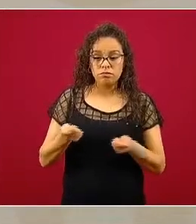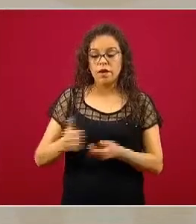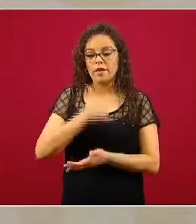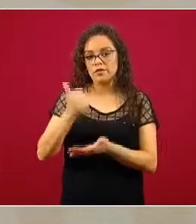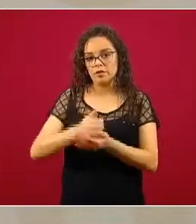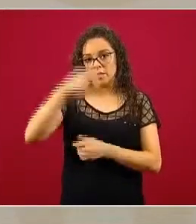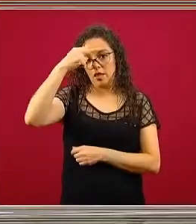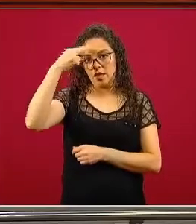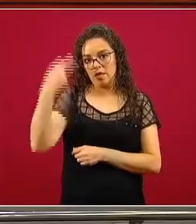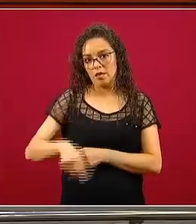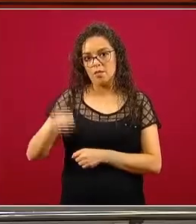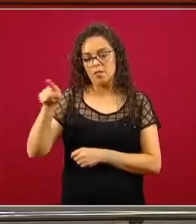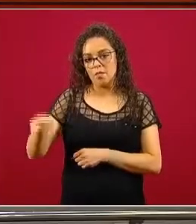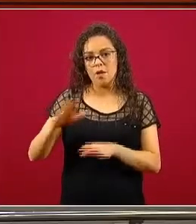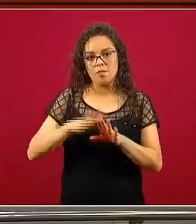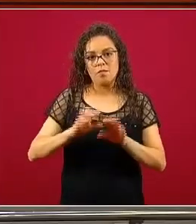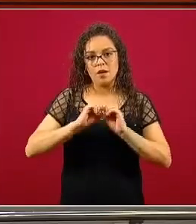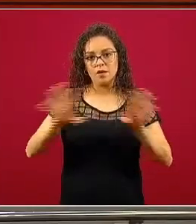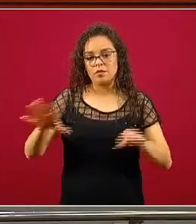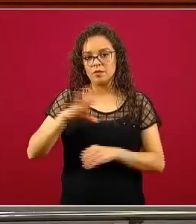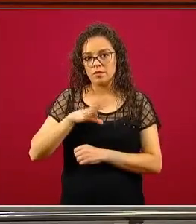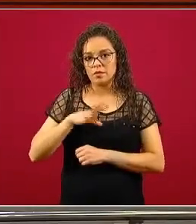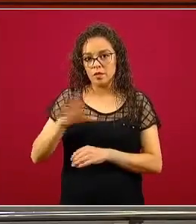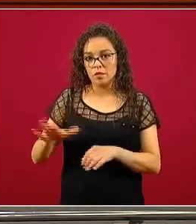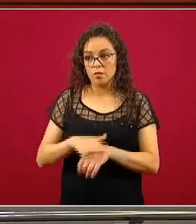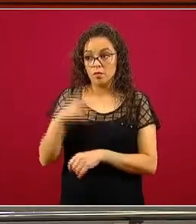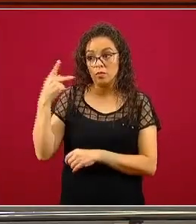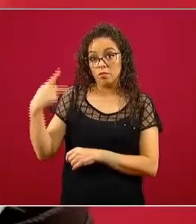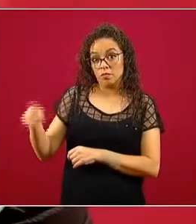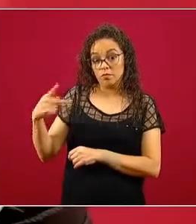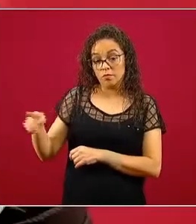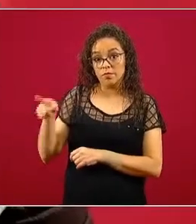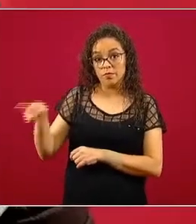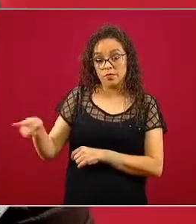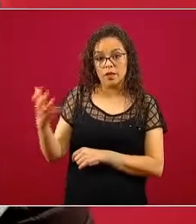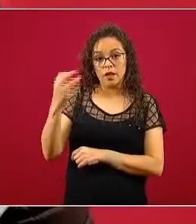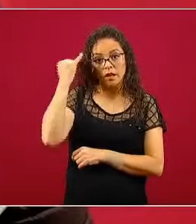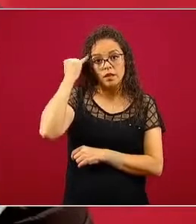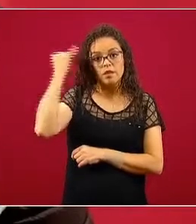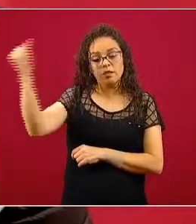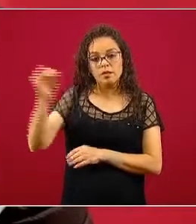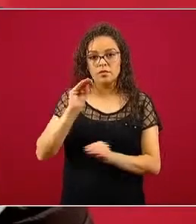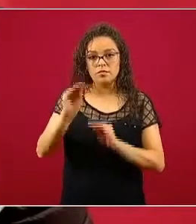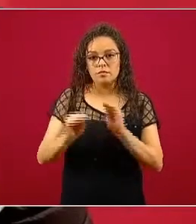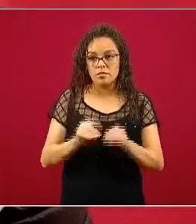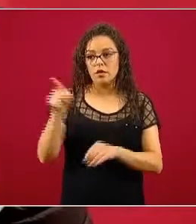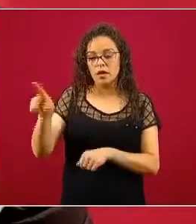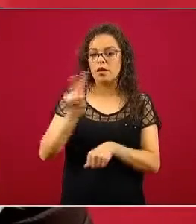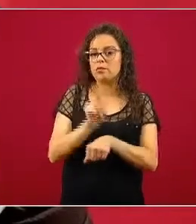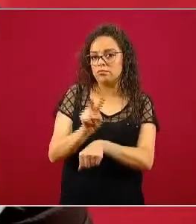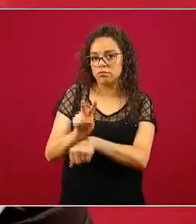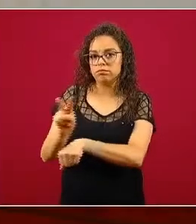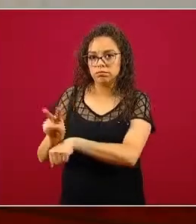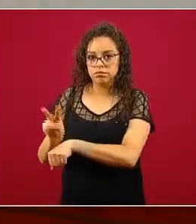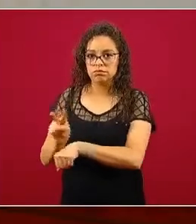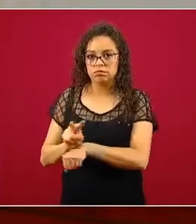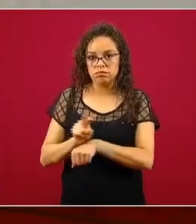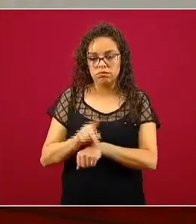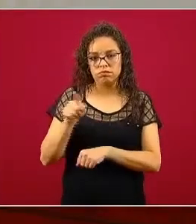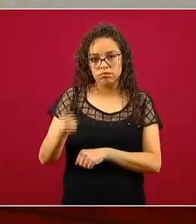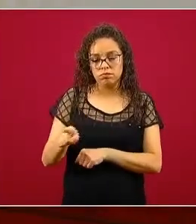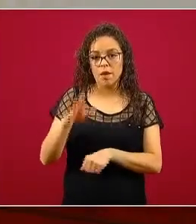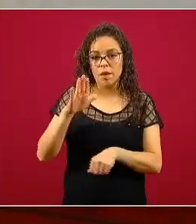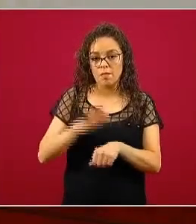de México, ya que es una intervención que precisamente ellos diseñaron y ellos dan seguimiento, sobre todo en la parte de